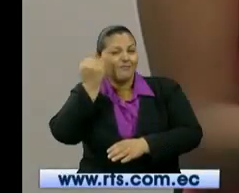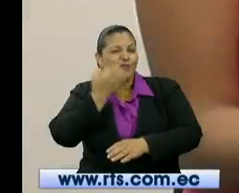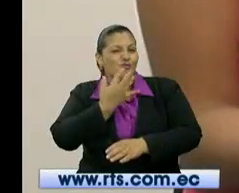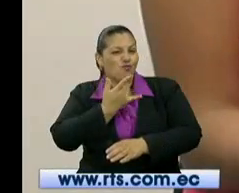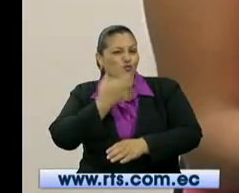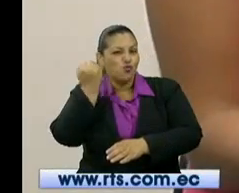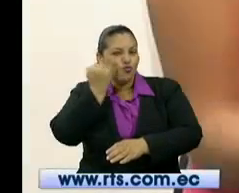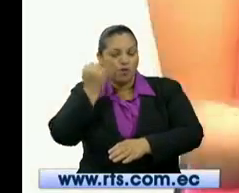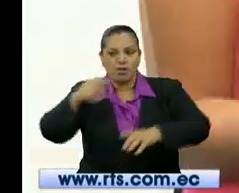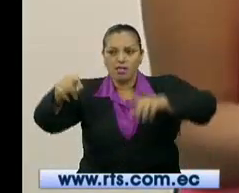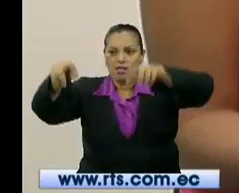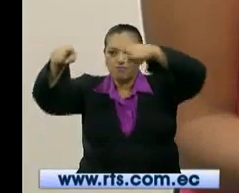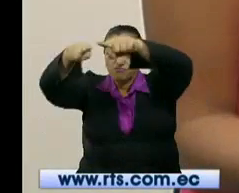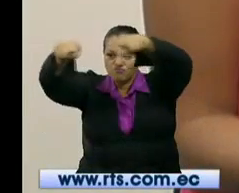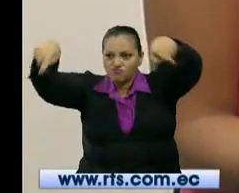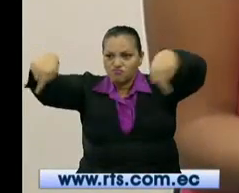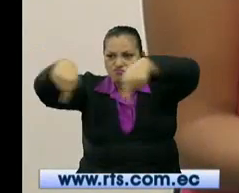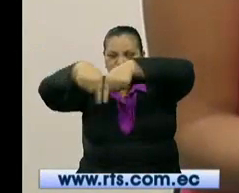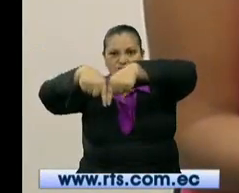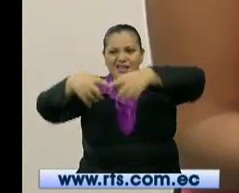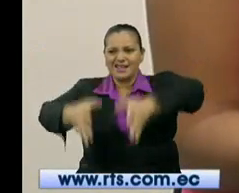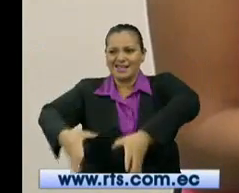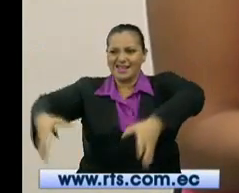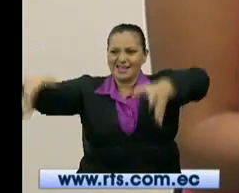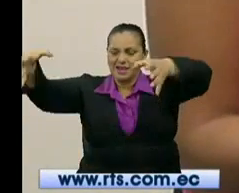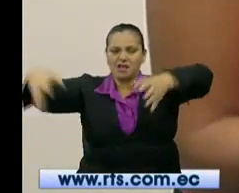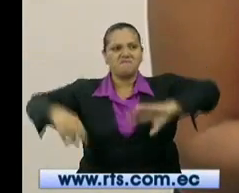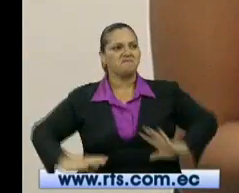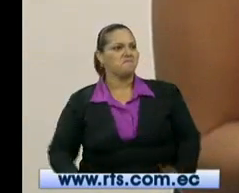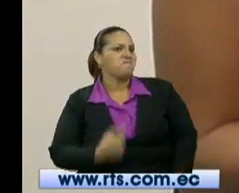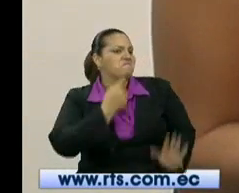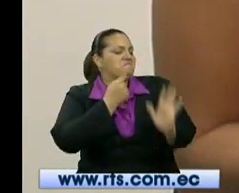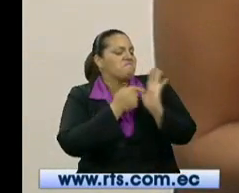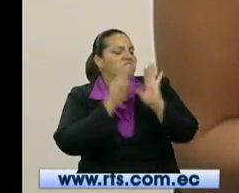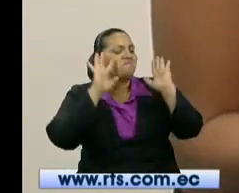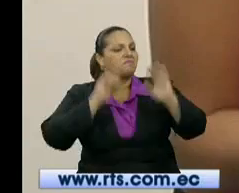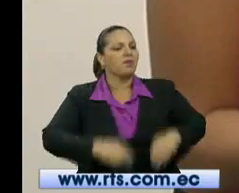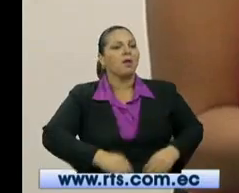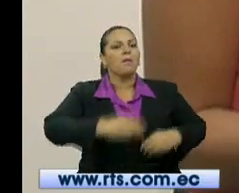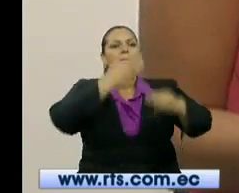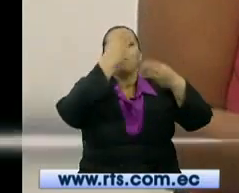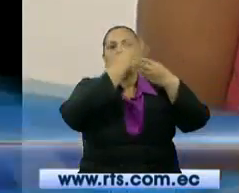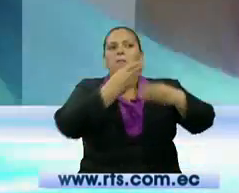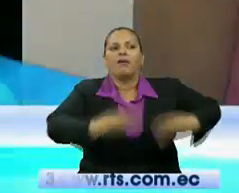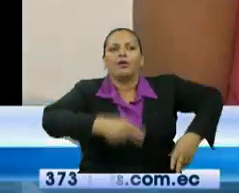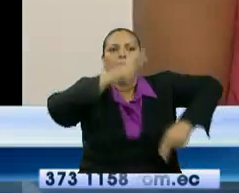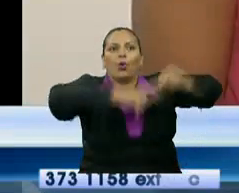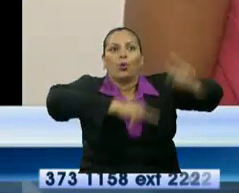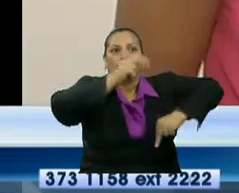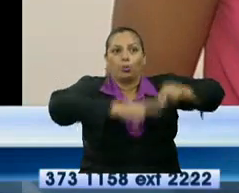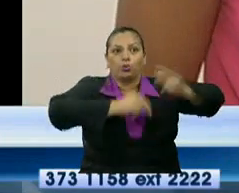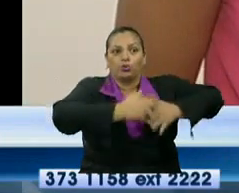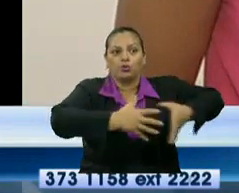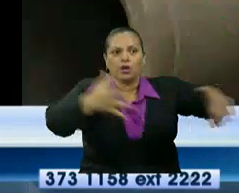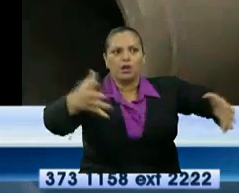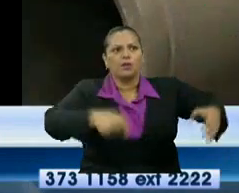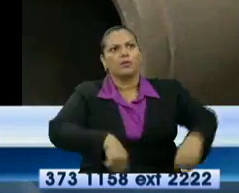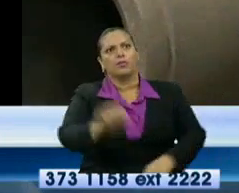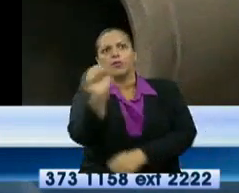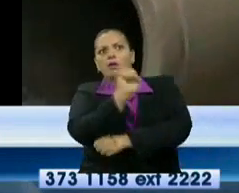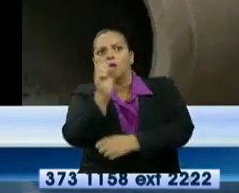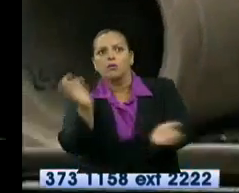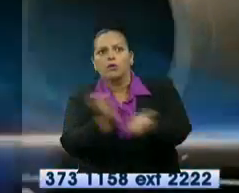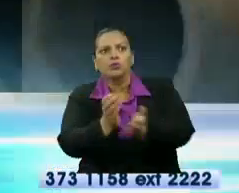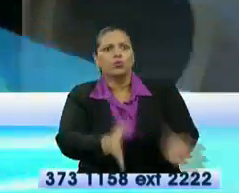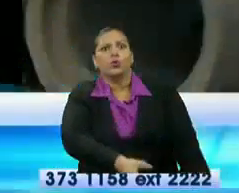caso de que tengan objetos grandes, que por general el carro recolector no los puede proceder, tienen que buscar el centro de acopio más cercano. Por